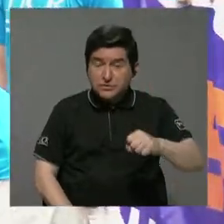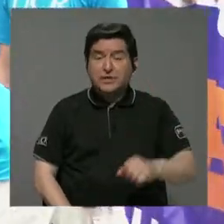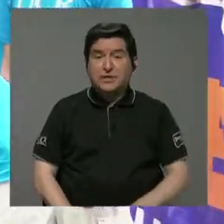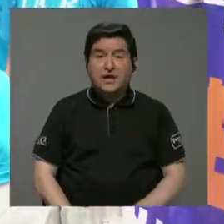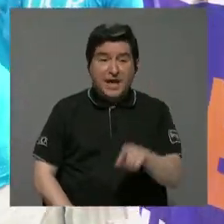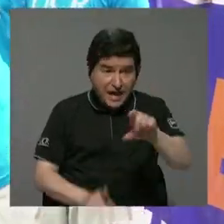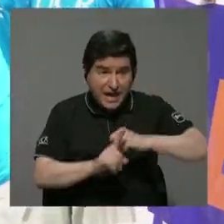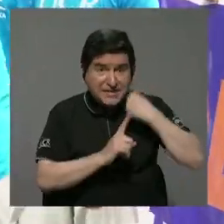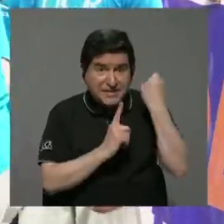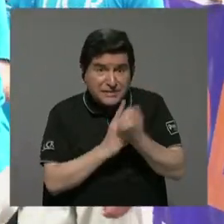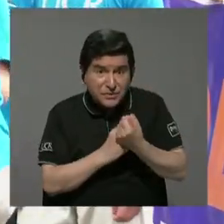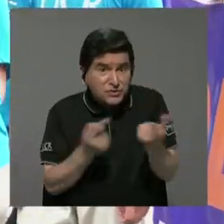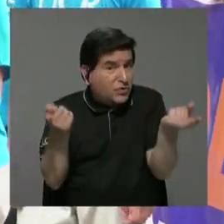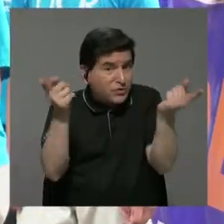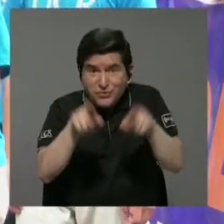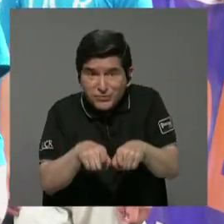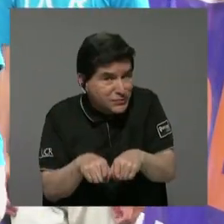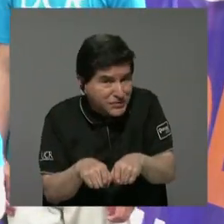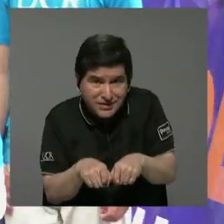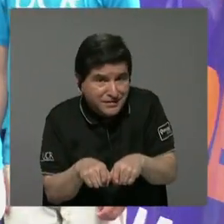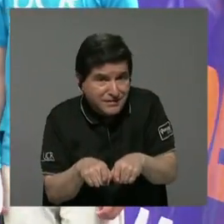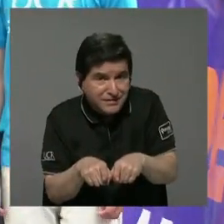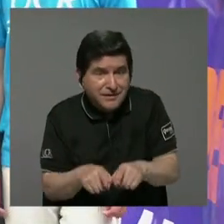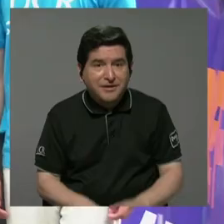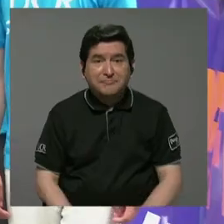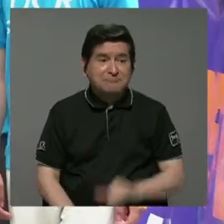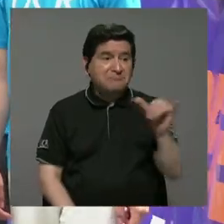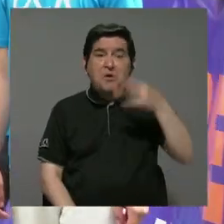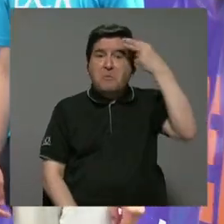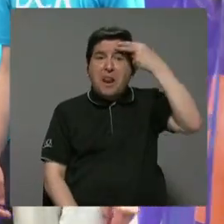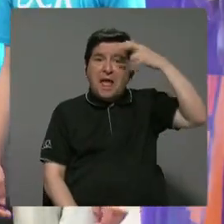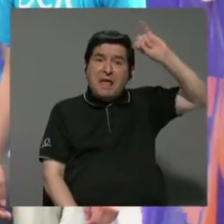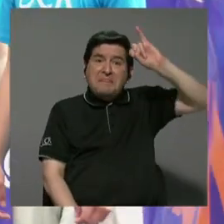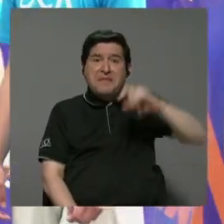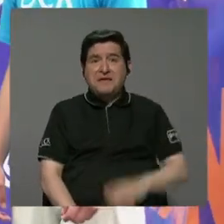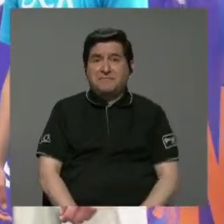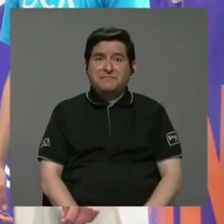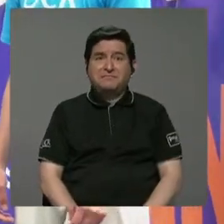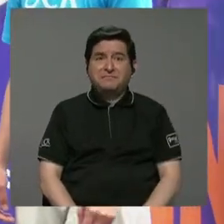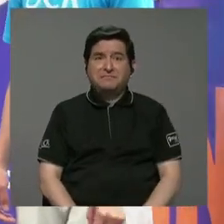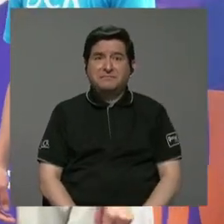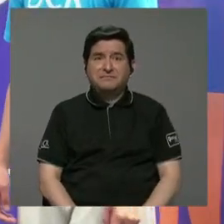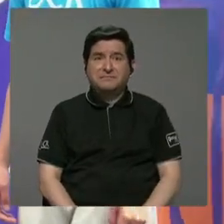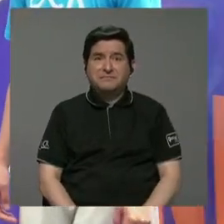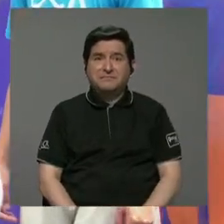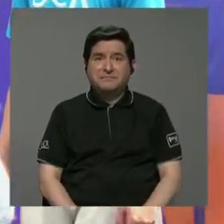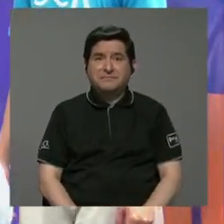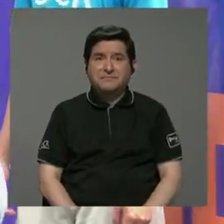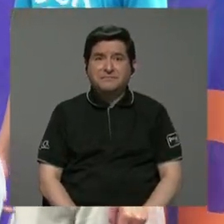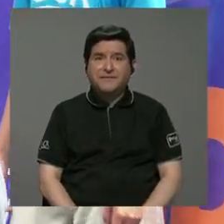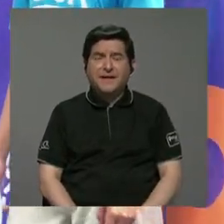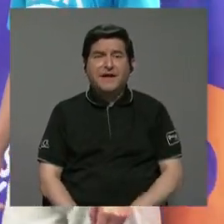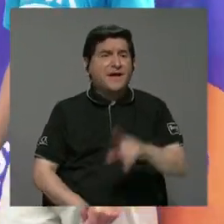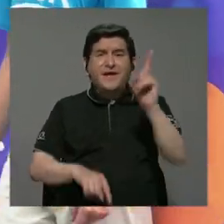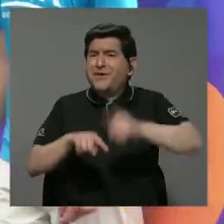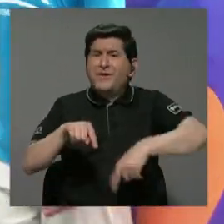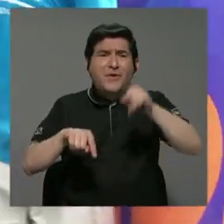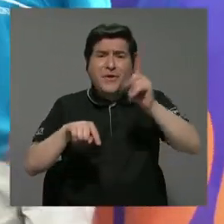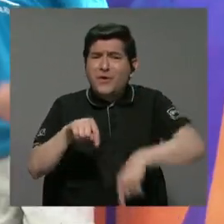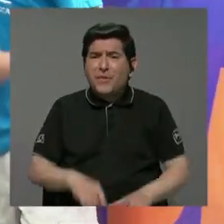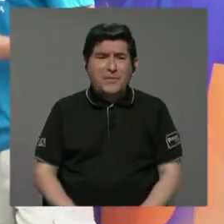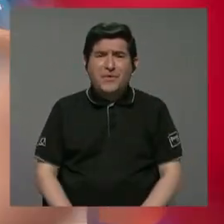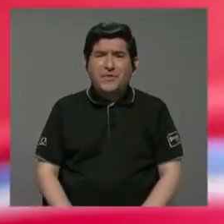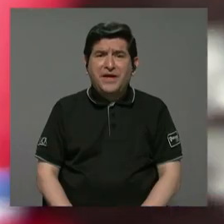sido eso, estaríamos como Haití, por decirlo de alguna manera. Entonces, no podemos, digamos,